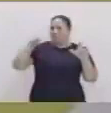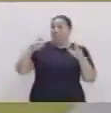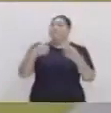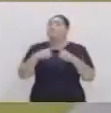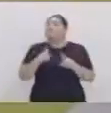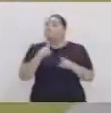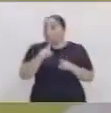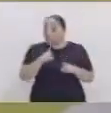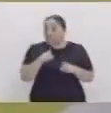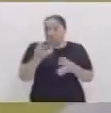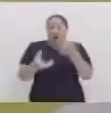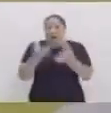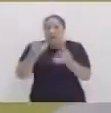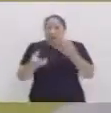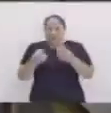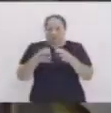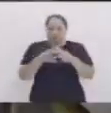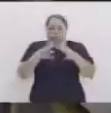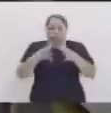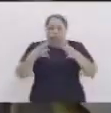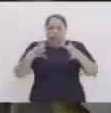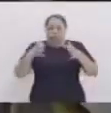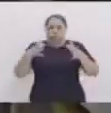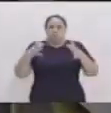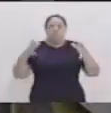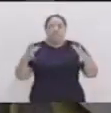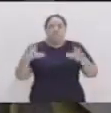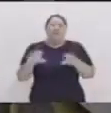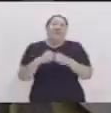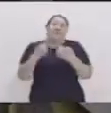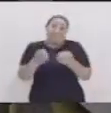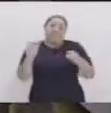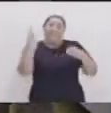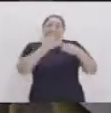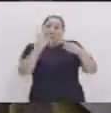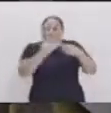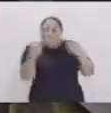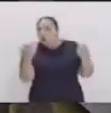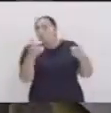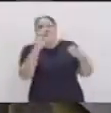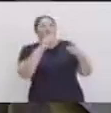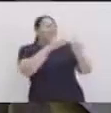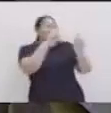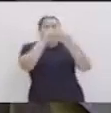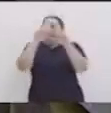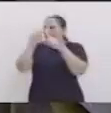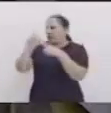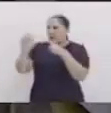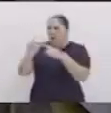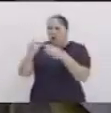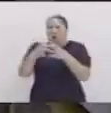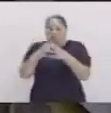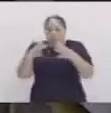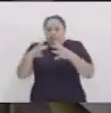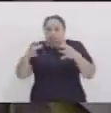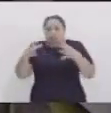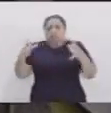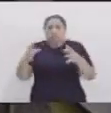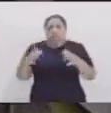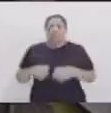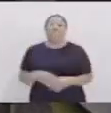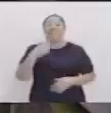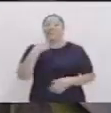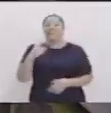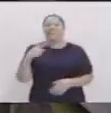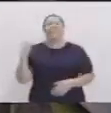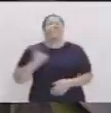va a aumentarse también, lo que va a provocar que las dimensiones del objeto también aumenten. Y como te estaba diciendo antes, no todos